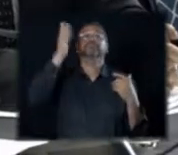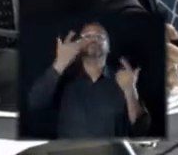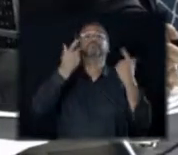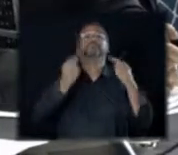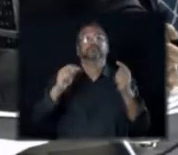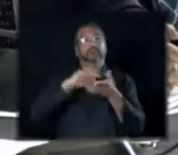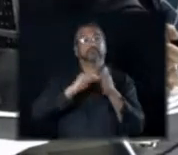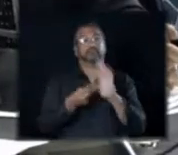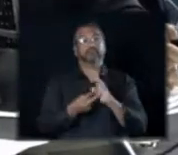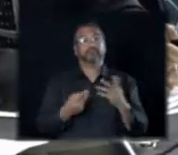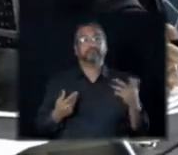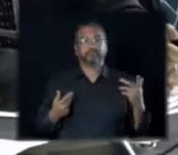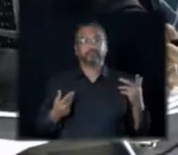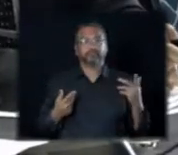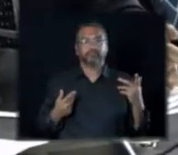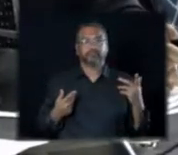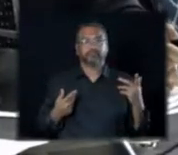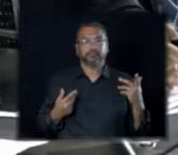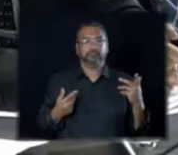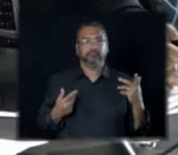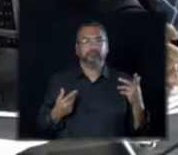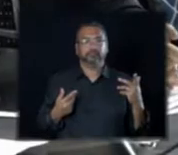de lo que estamos haciendo es